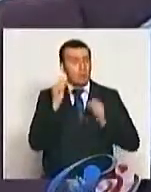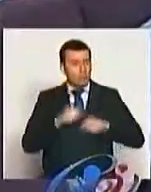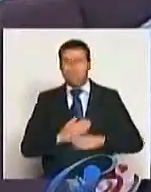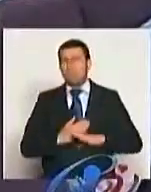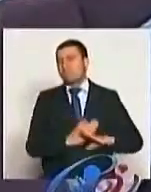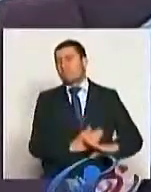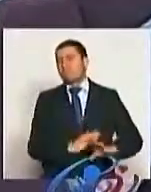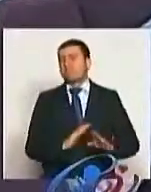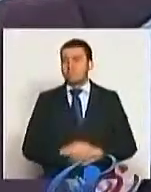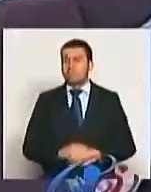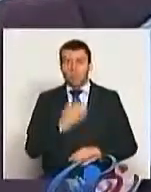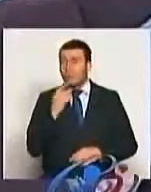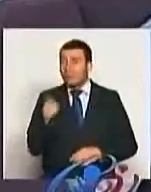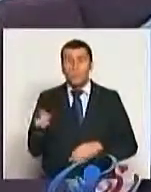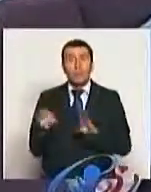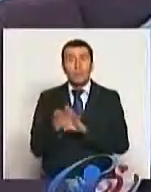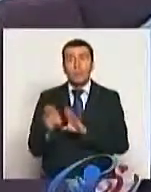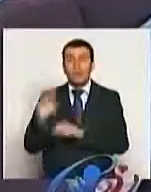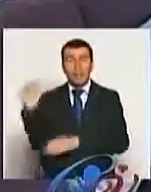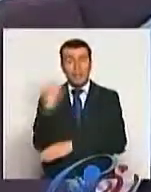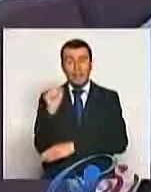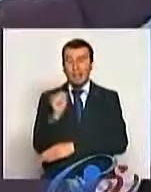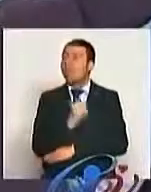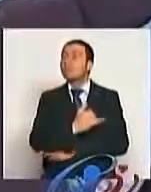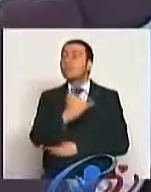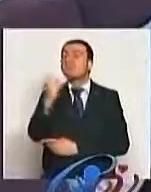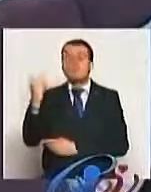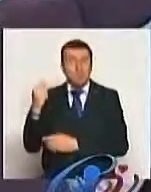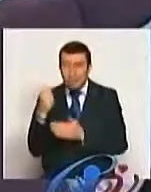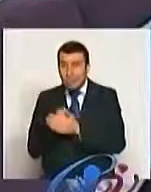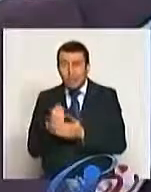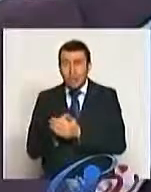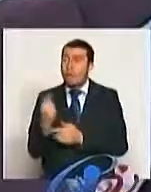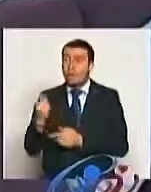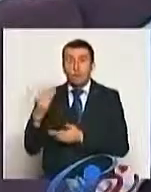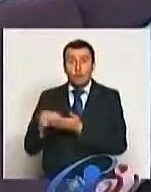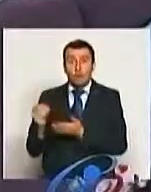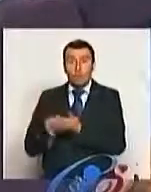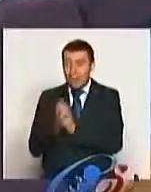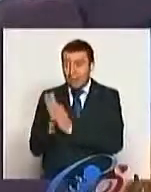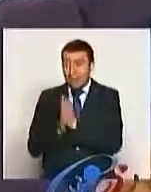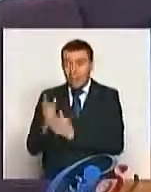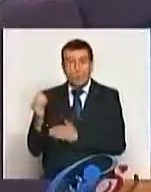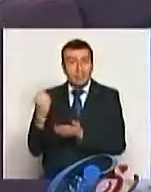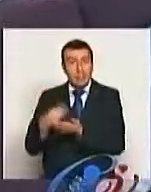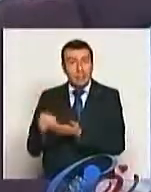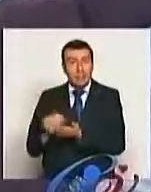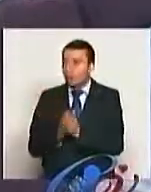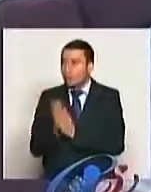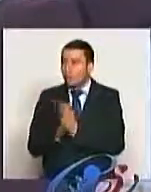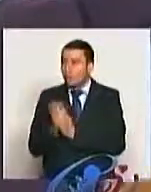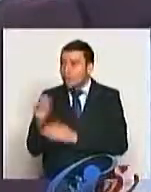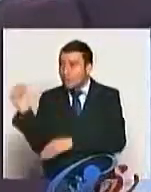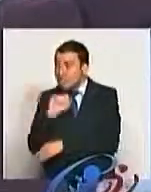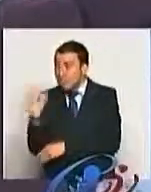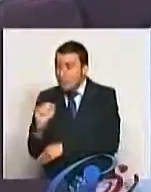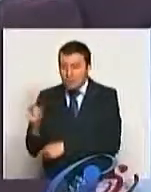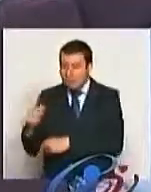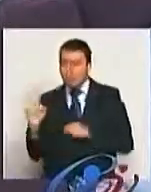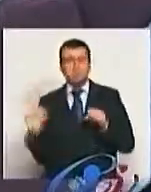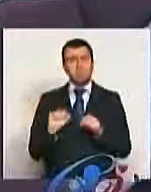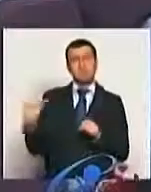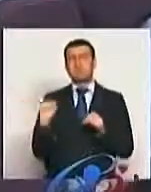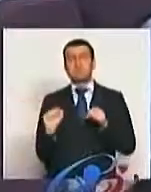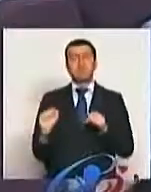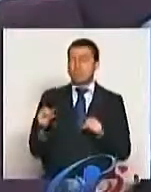con el ejemplo de los carros, ahora que todo el mundo está comprando carros con estas cuotas tan baratas, y la gente escorra la revisión de los 5.000, la revisión de